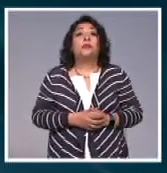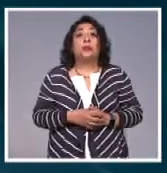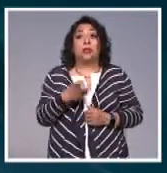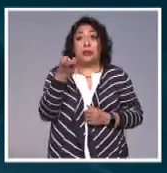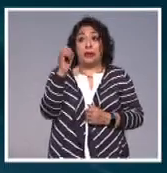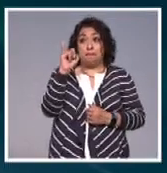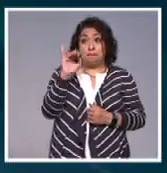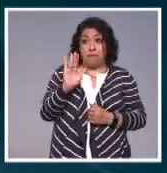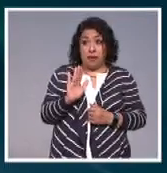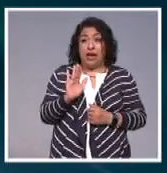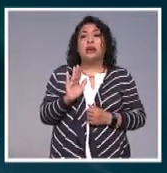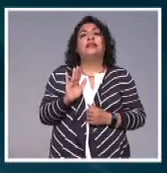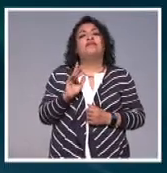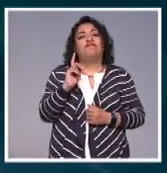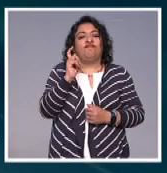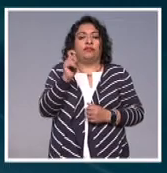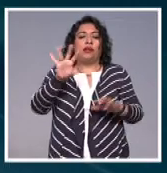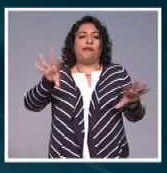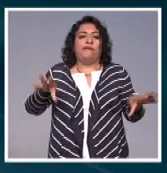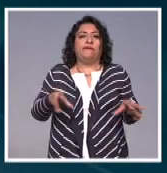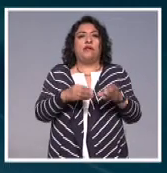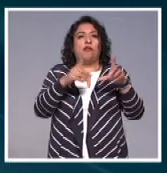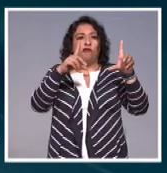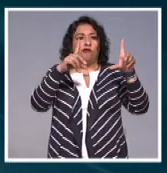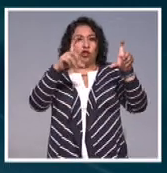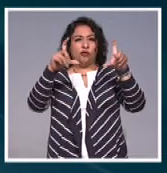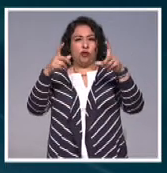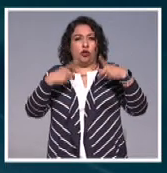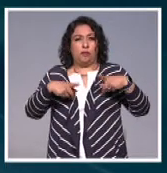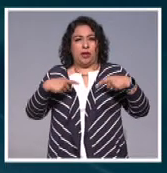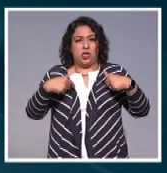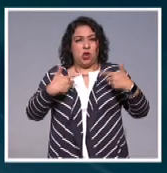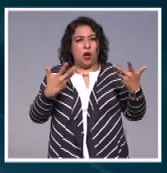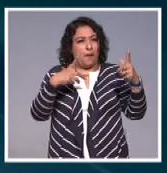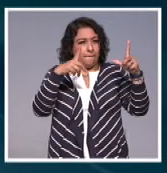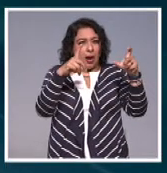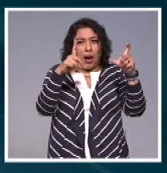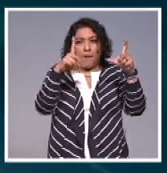Estas imágenes son producto de un conjunto de fotógrafos.